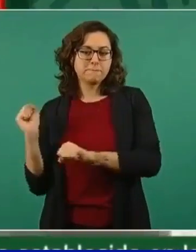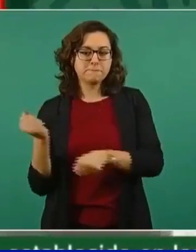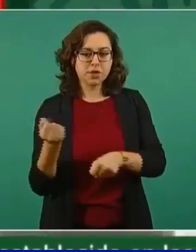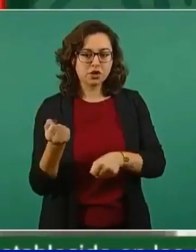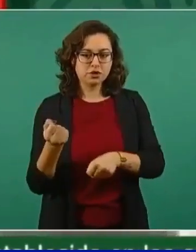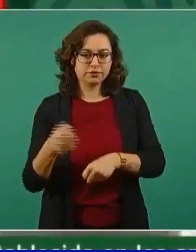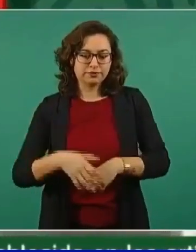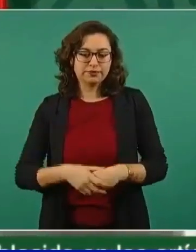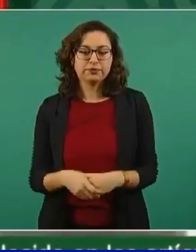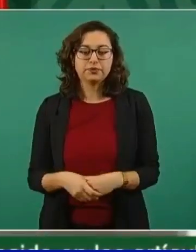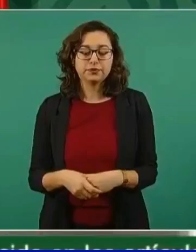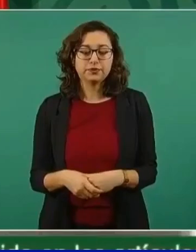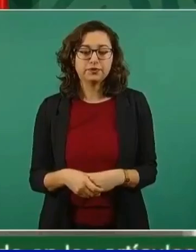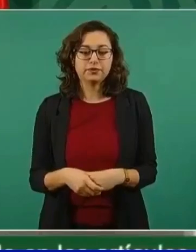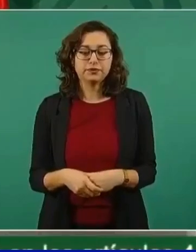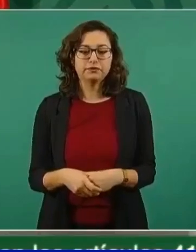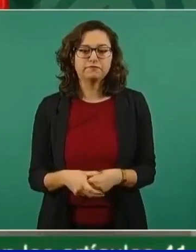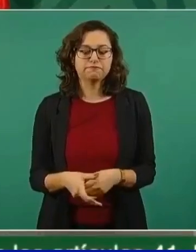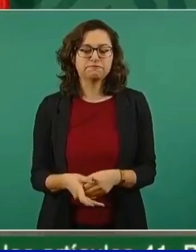que ya